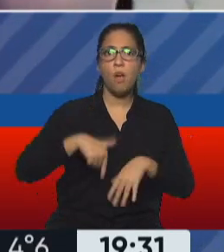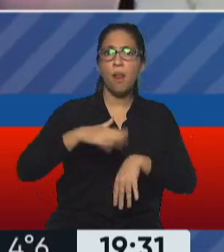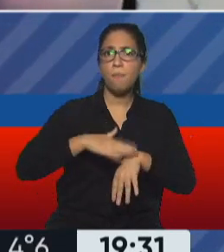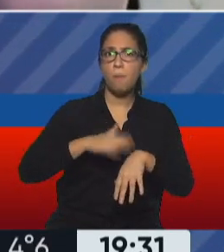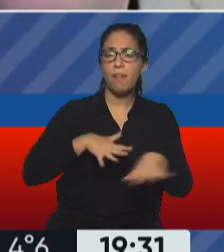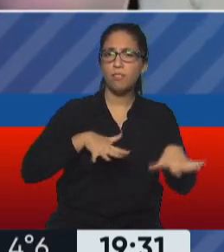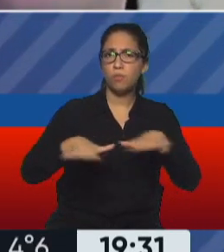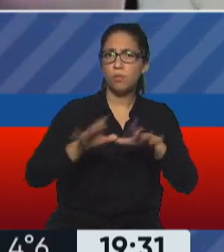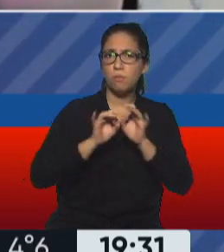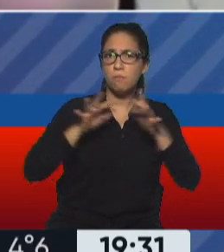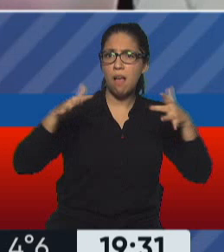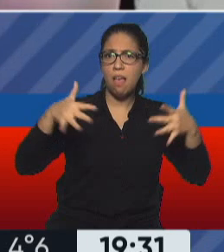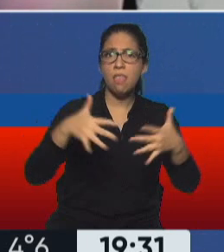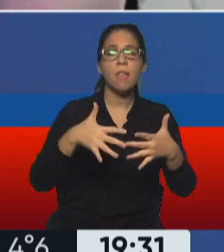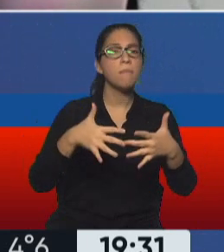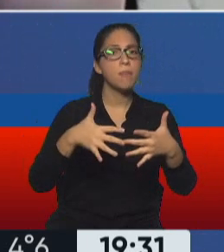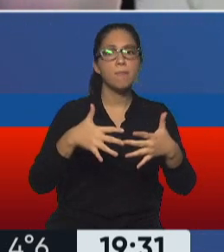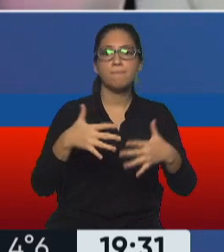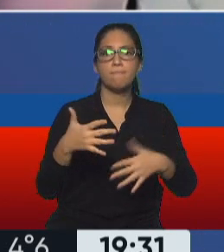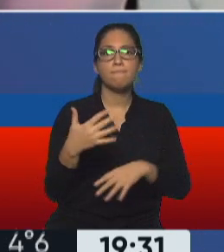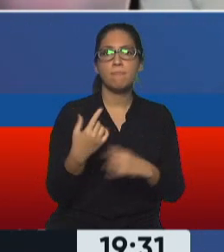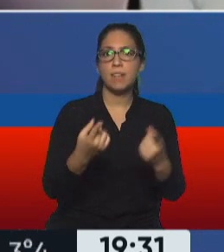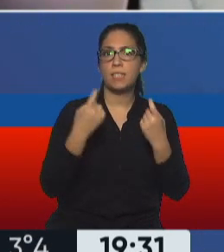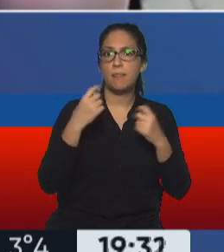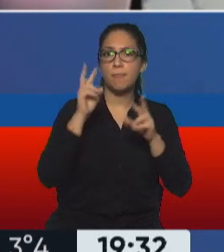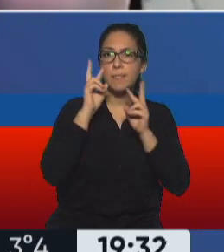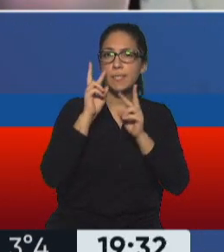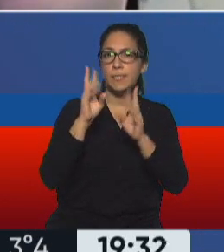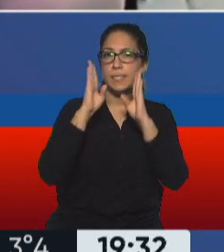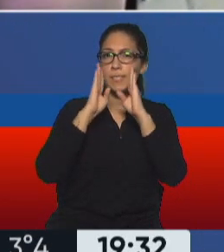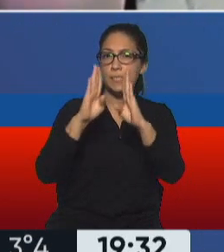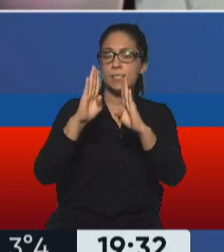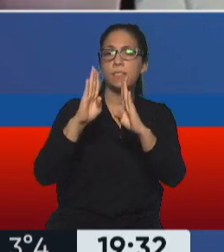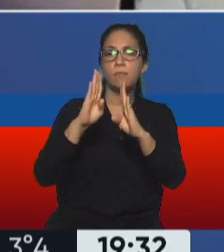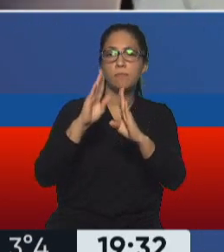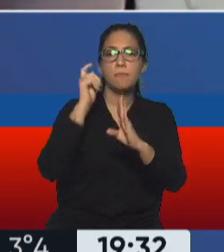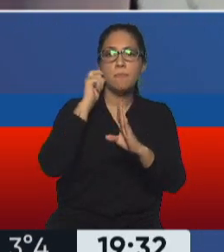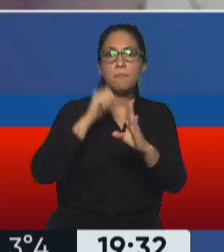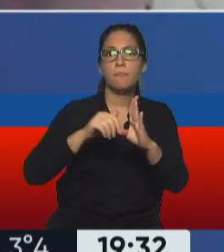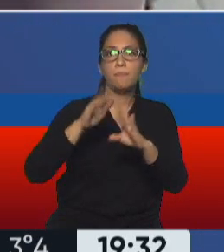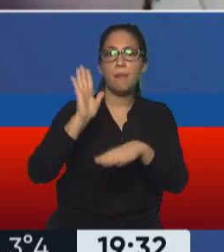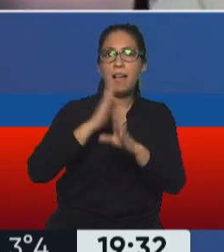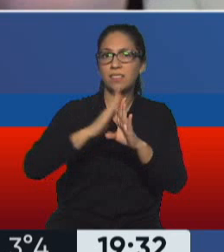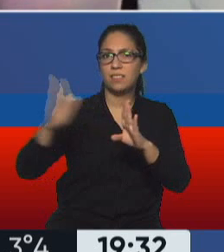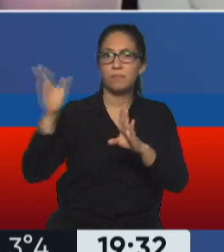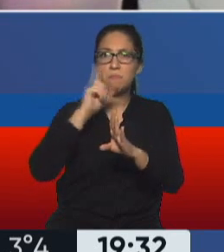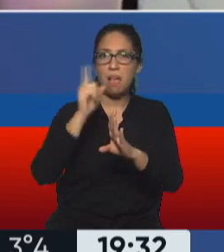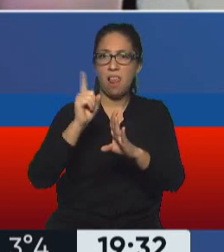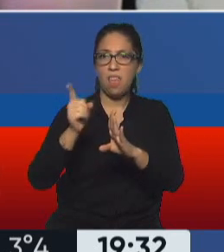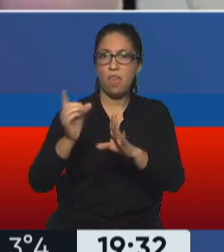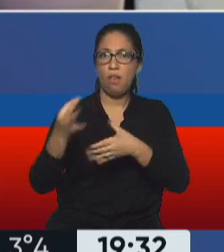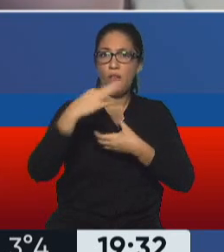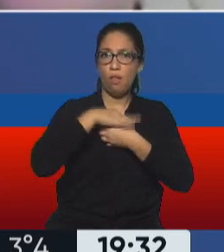epidemiología hacen necesario todavía considerar seguir completando la vacunación de los más vulnerables en cuanto